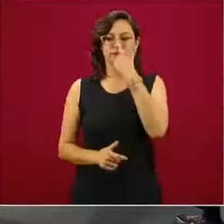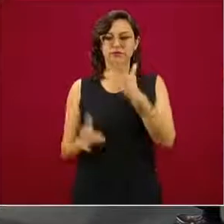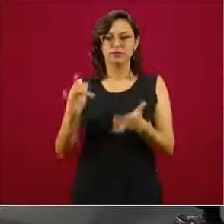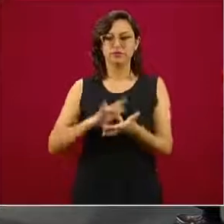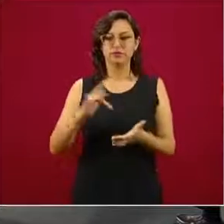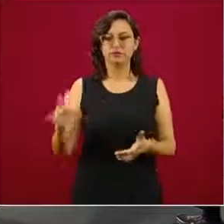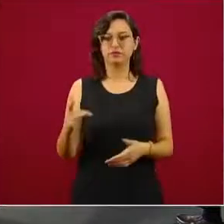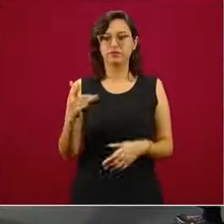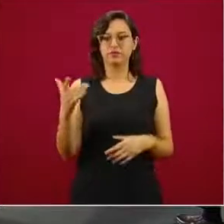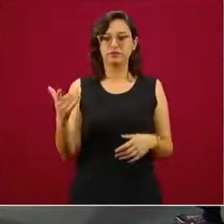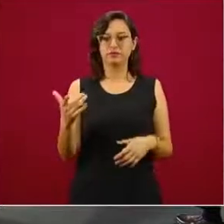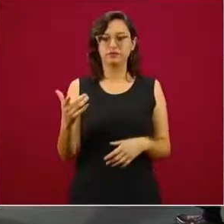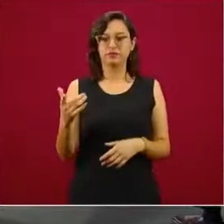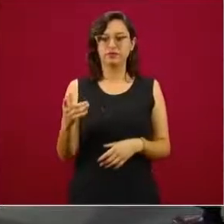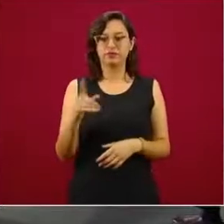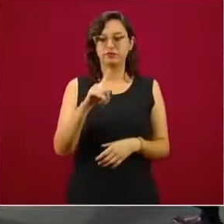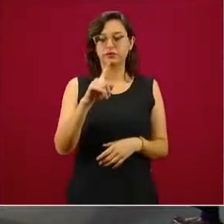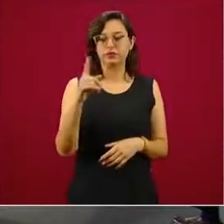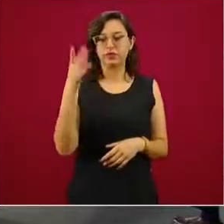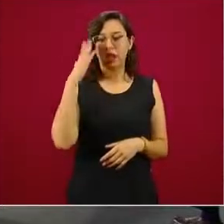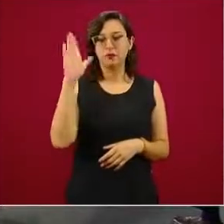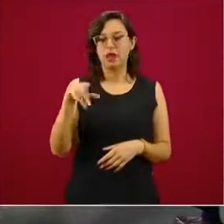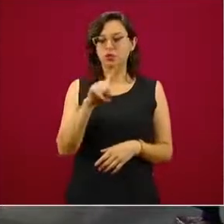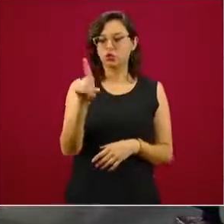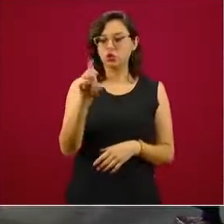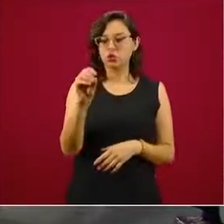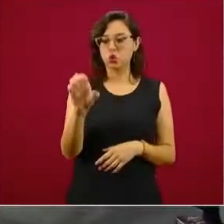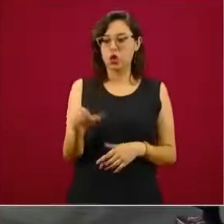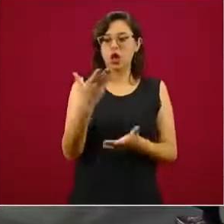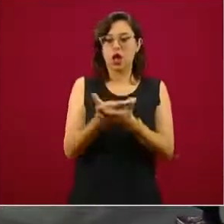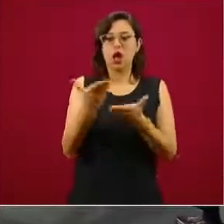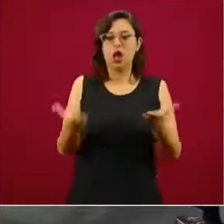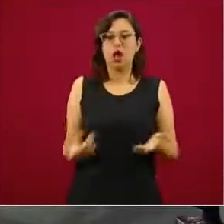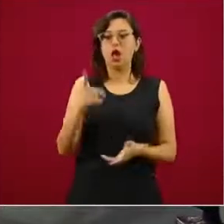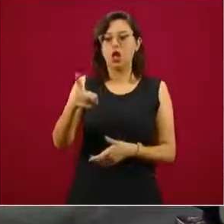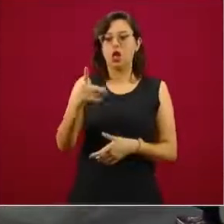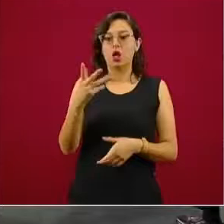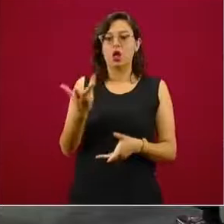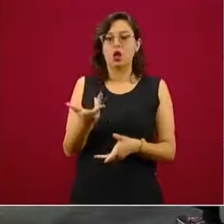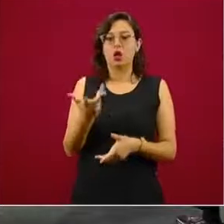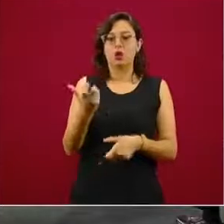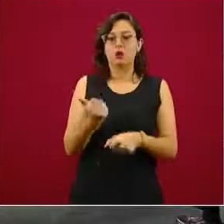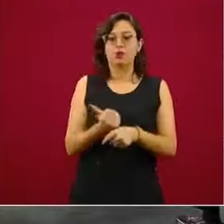Zoe Robledo. Le pido al secretario de Educación Pública si nos comenta.